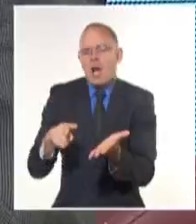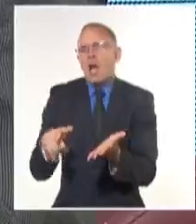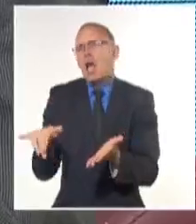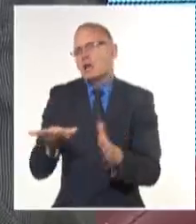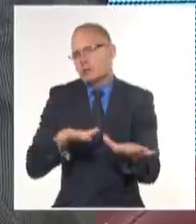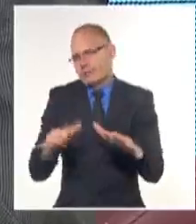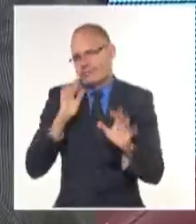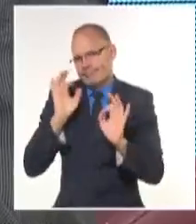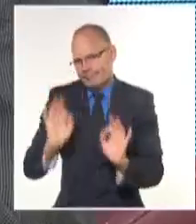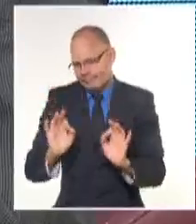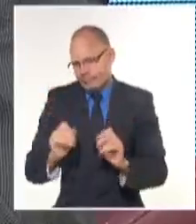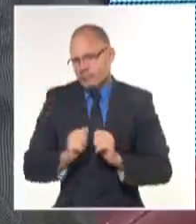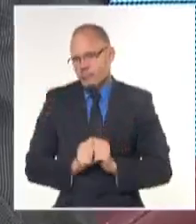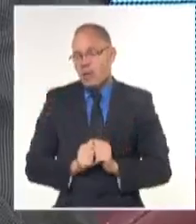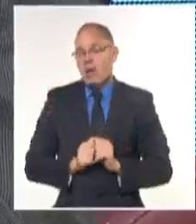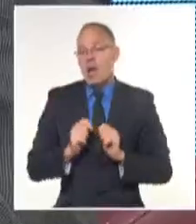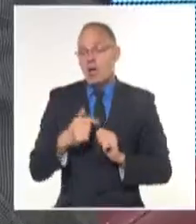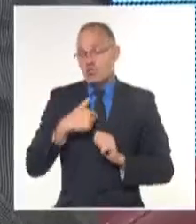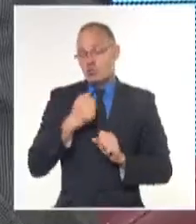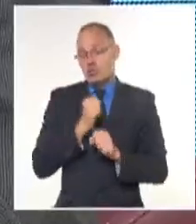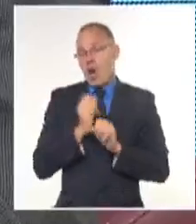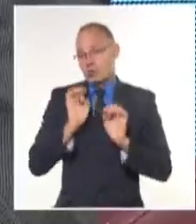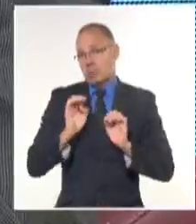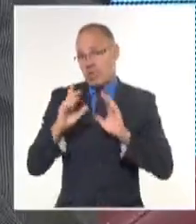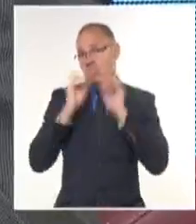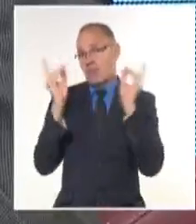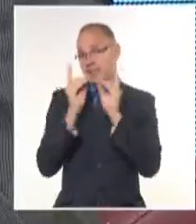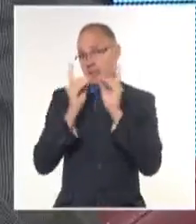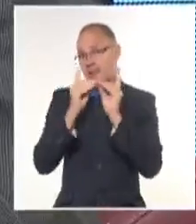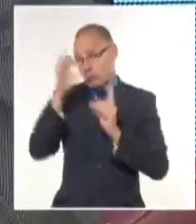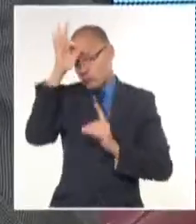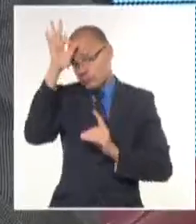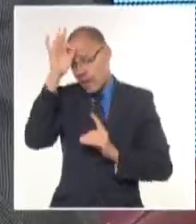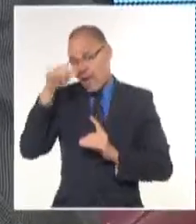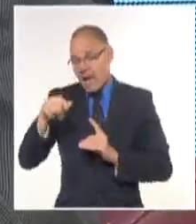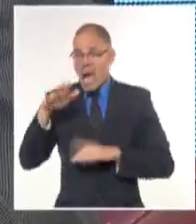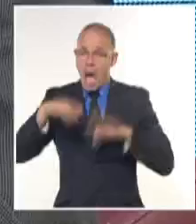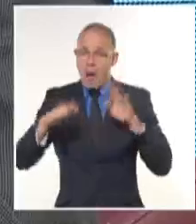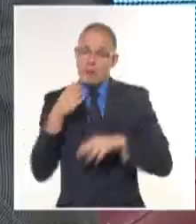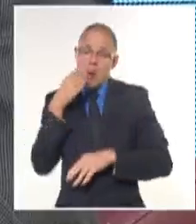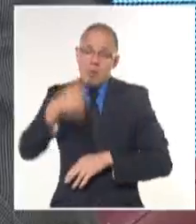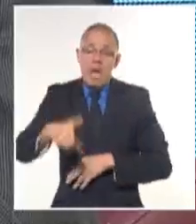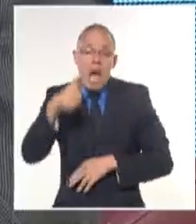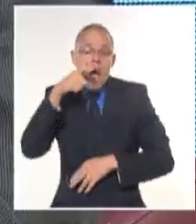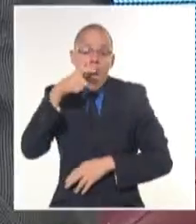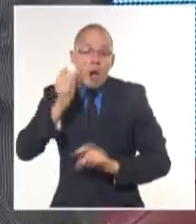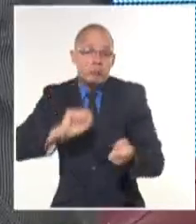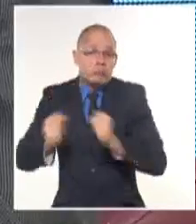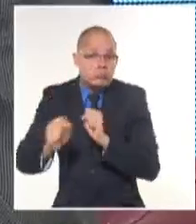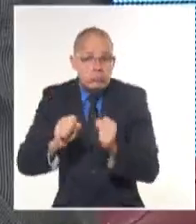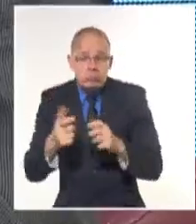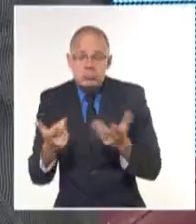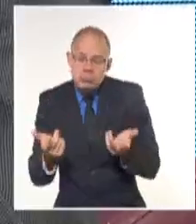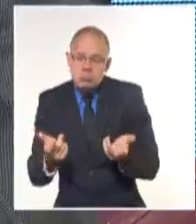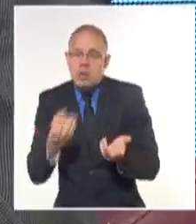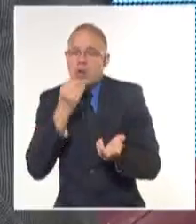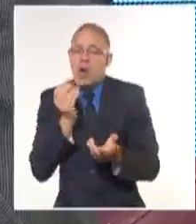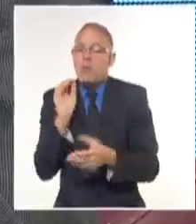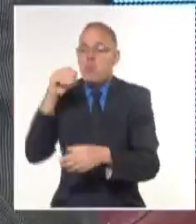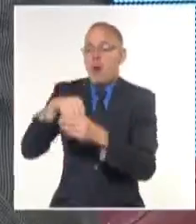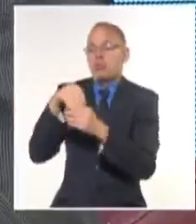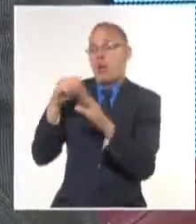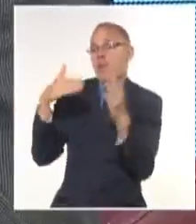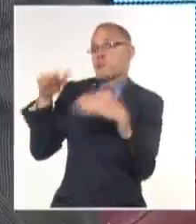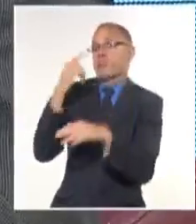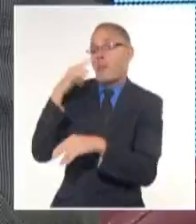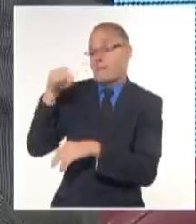que desarrolla la Contraloría General en cuanto a auditorías, tanto en el sistema del Ministerio de Finanzas y Propio, en el propio organismo central, los sistemas de